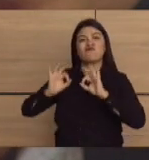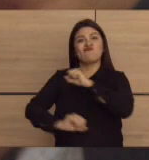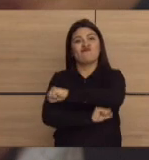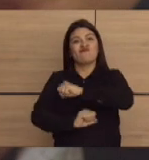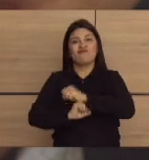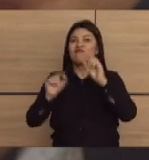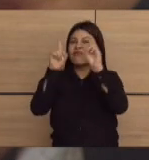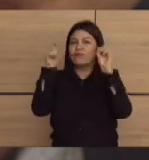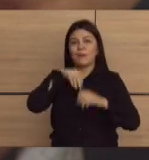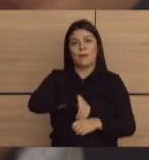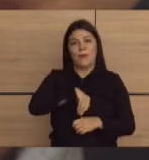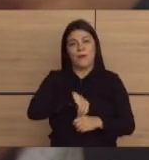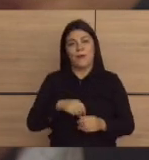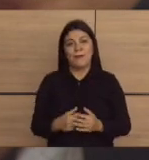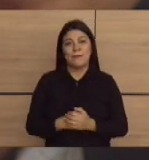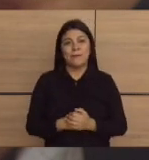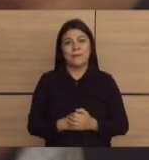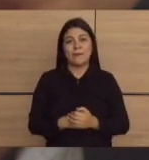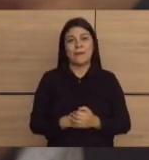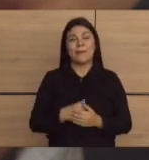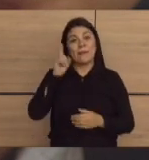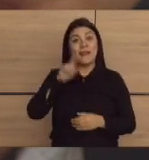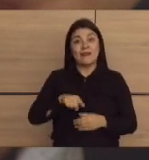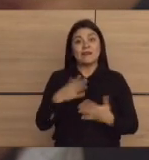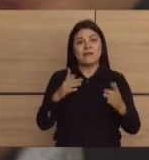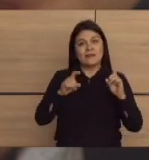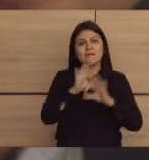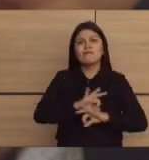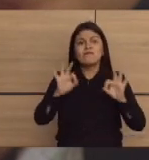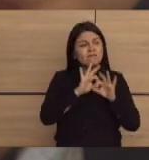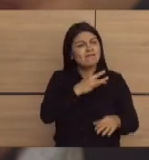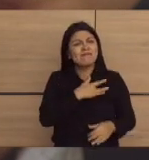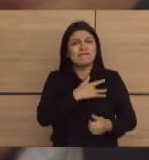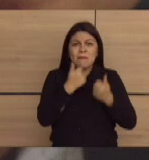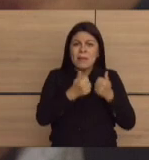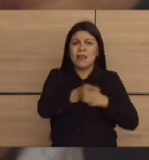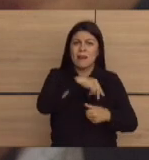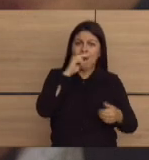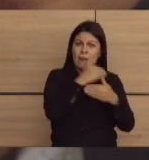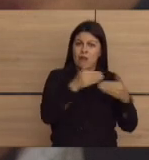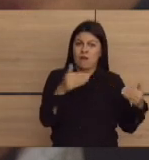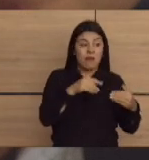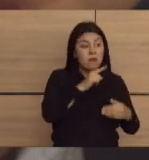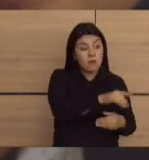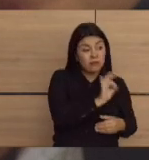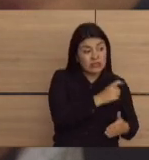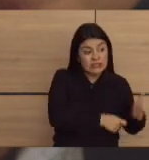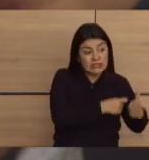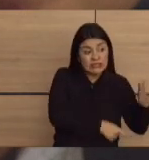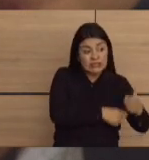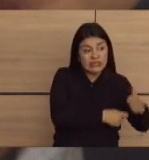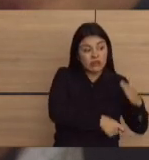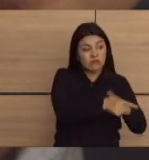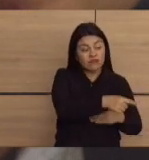morales. Y como diría alguien, si educamos bien al niño, no tendremos nunca que castigar al adulto.